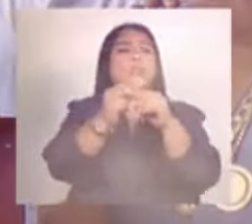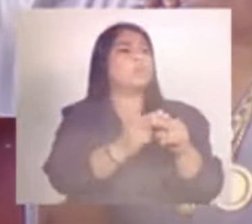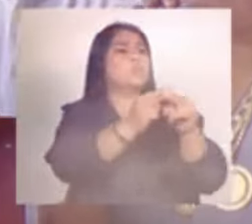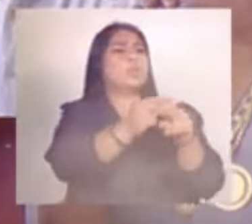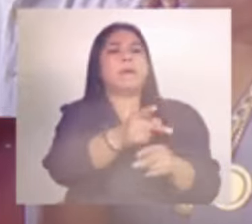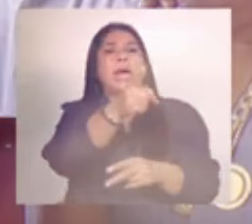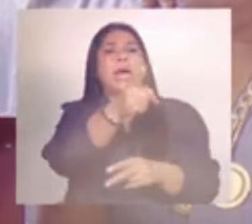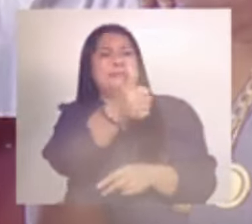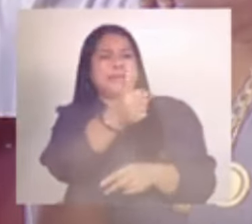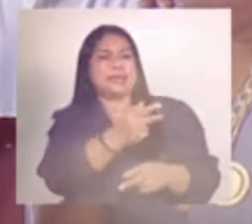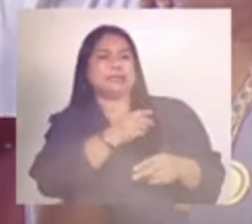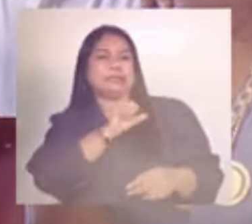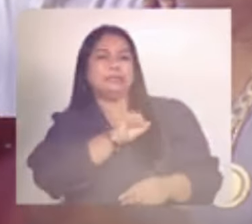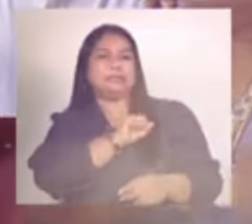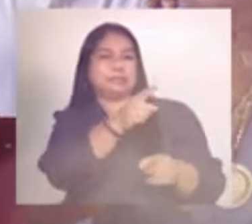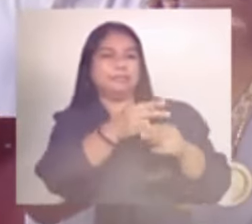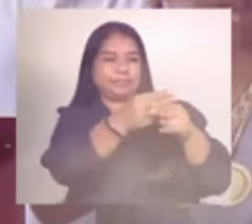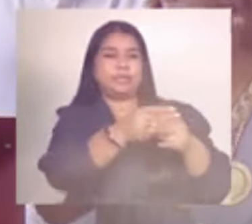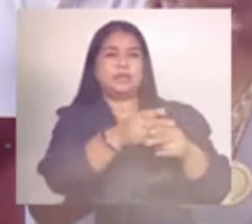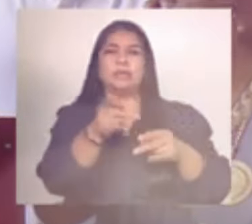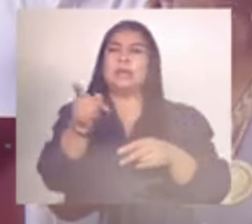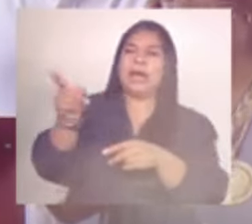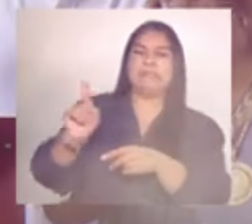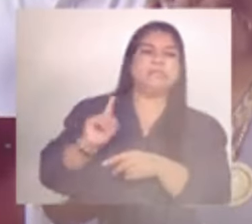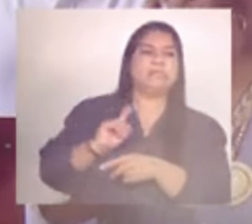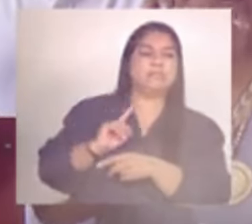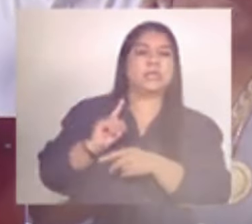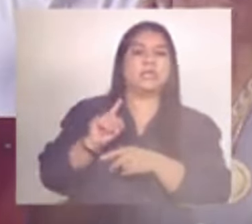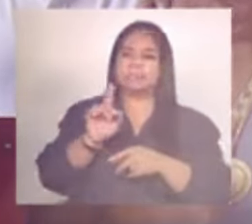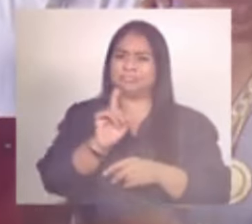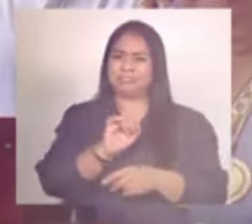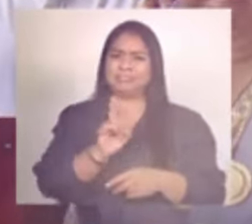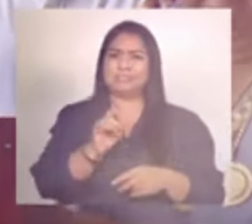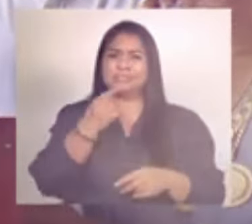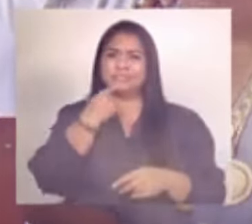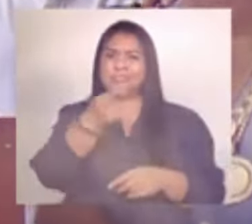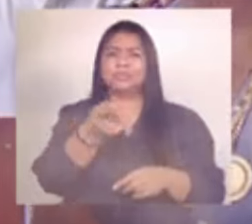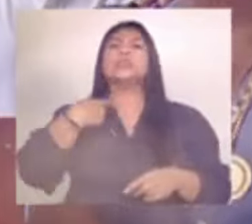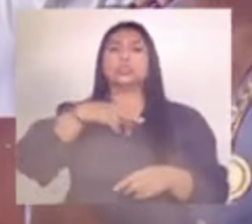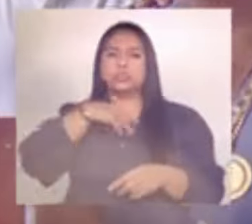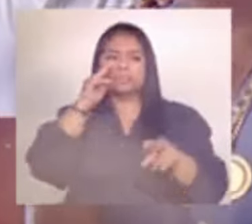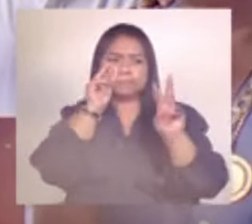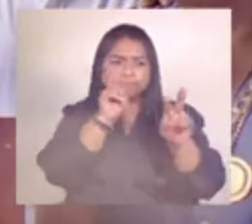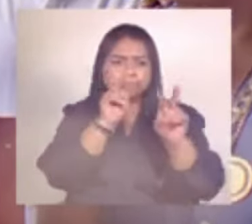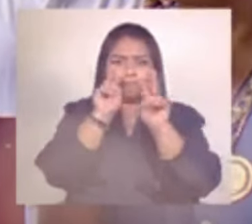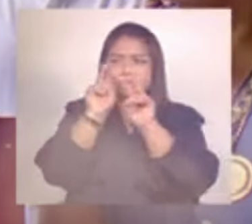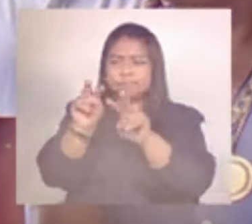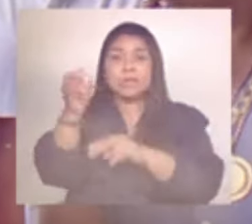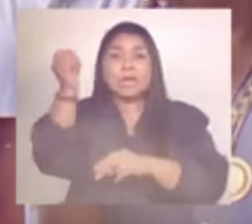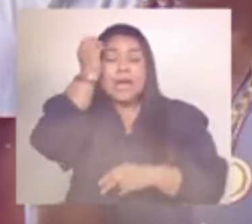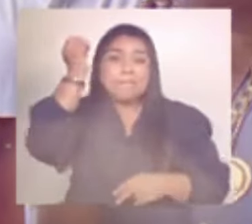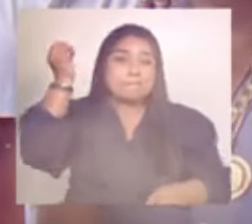bien o porque me cae mal o porque es de mi partido o es de otro partido. Estamos haciéndolo porque tiene las capacidades que